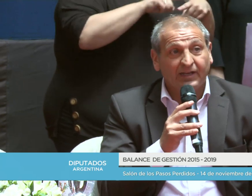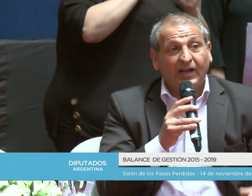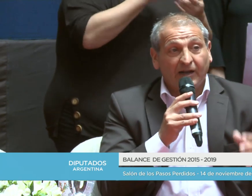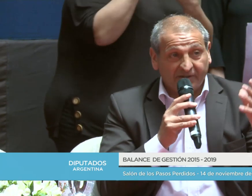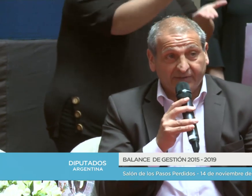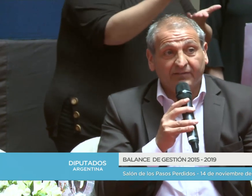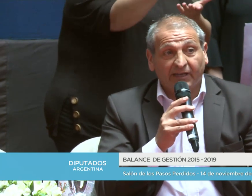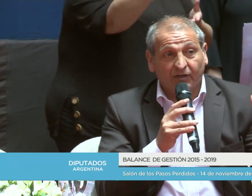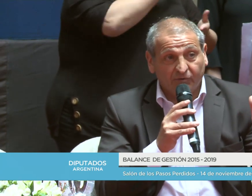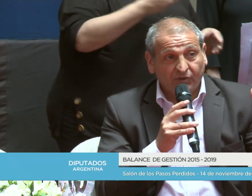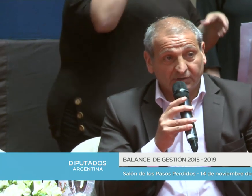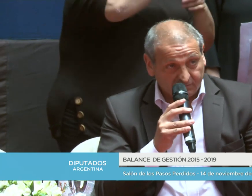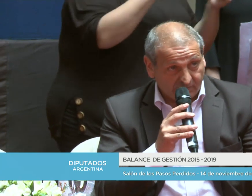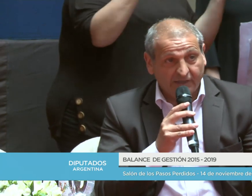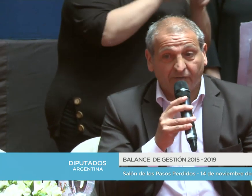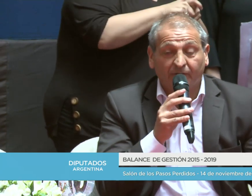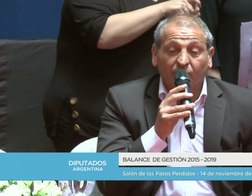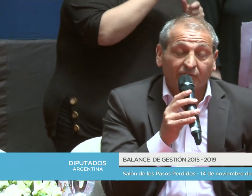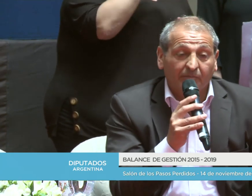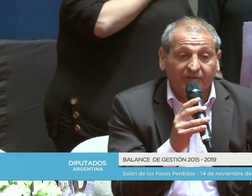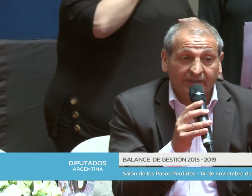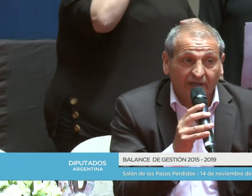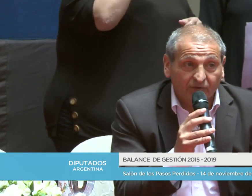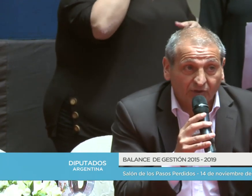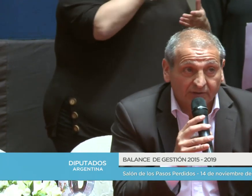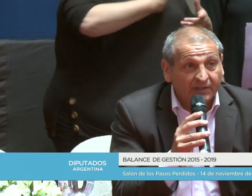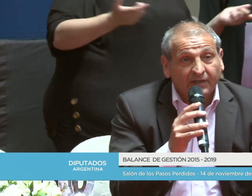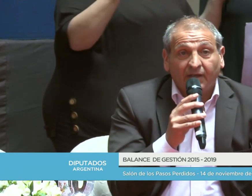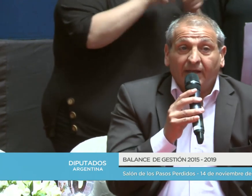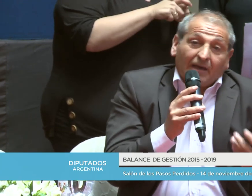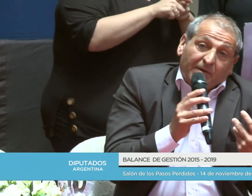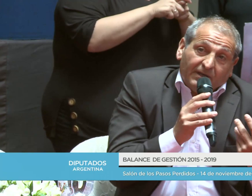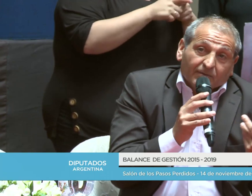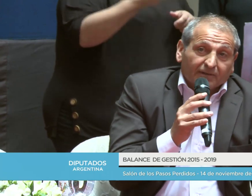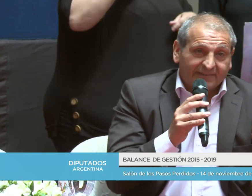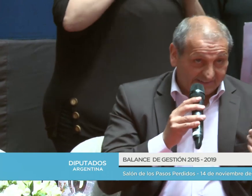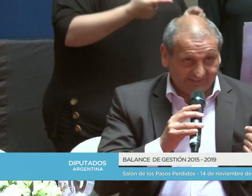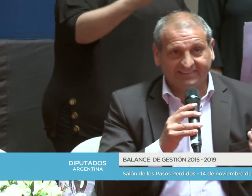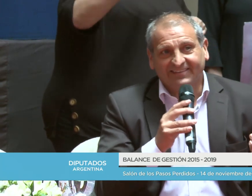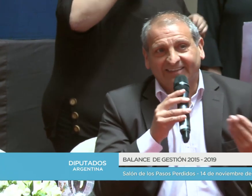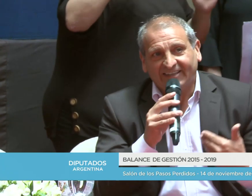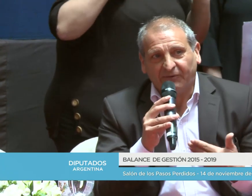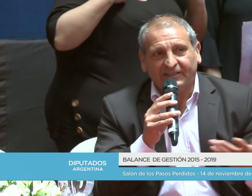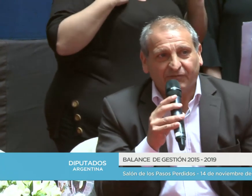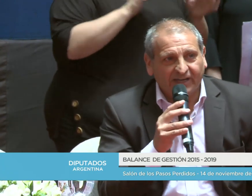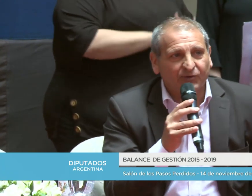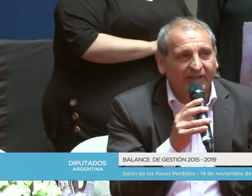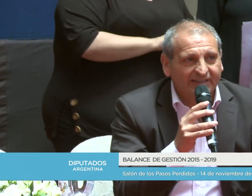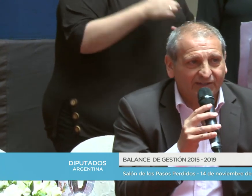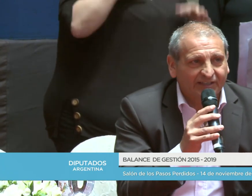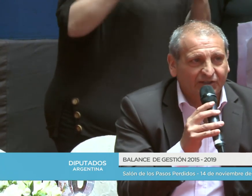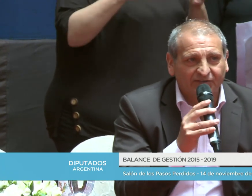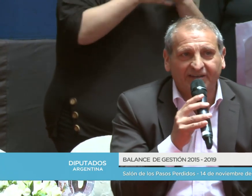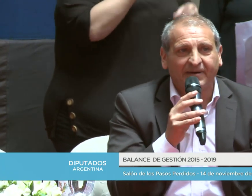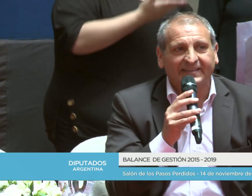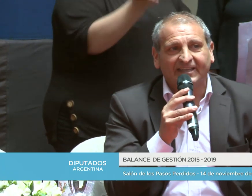política, la presidencia de la comisión. Daniel Filmus es el presidente de la comisión. Y a mí mismo, que quizás estaba identificado con una